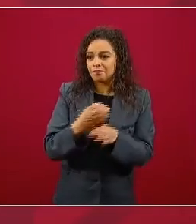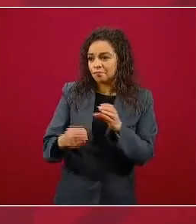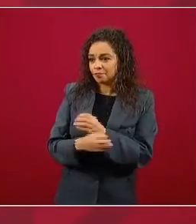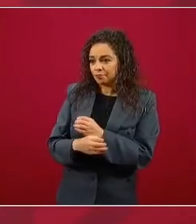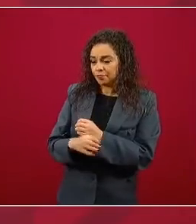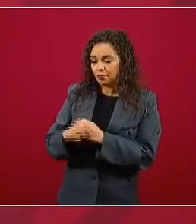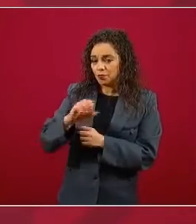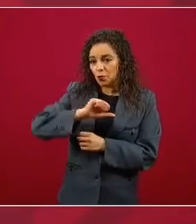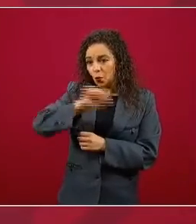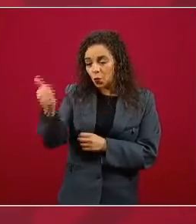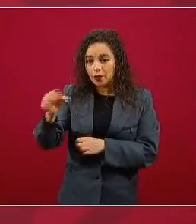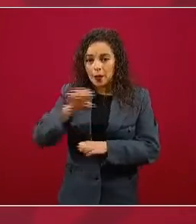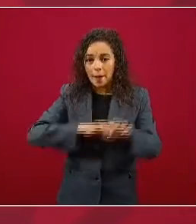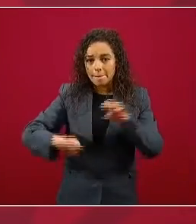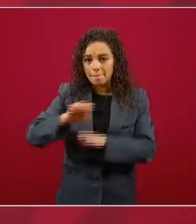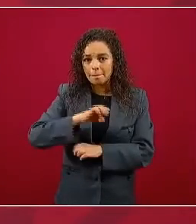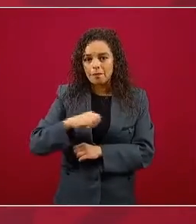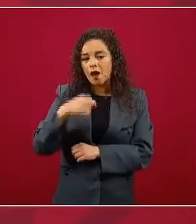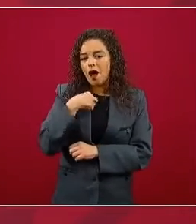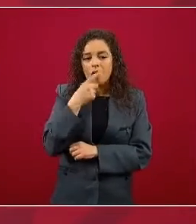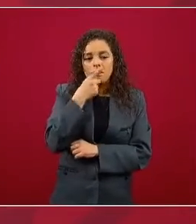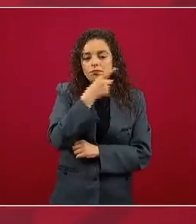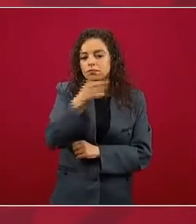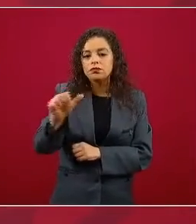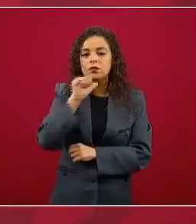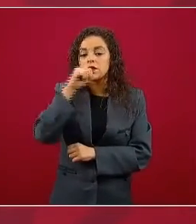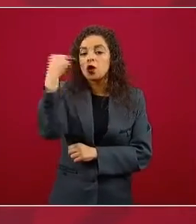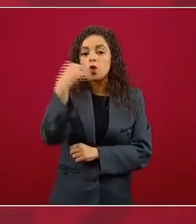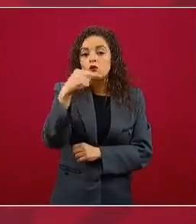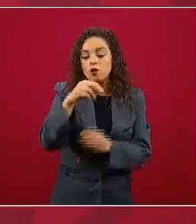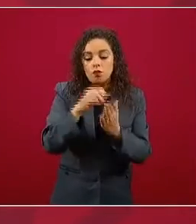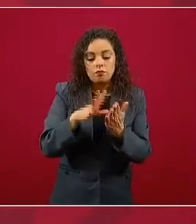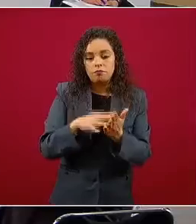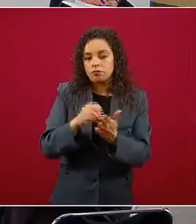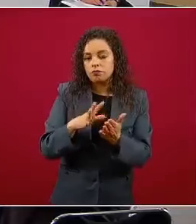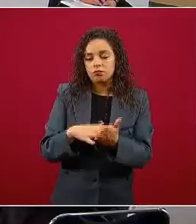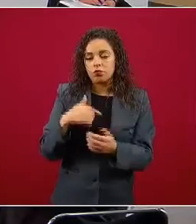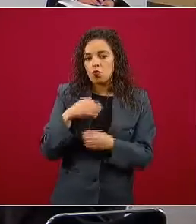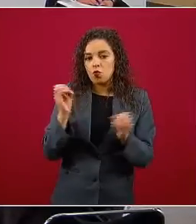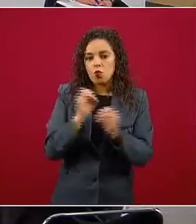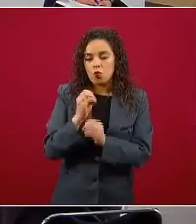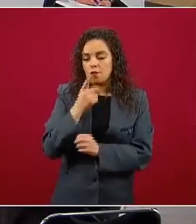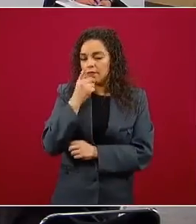empresas, esto porque fue público, y también